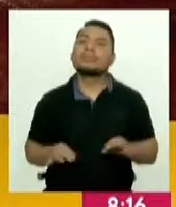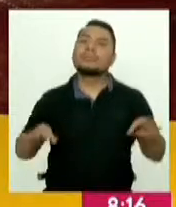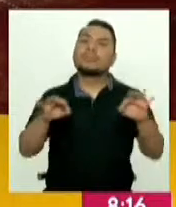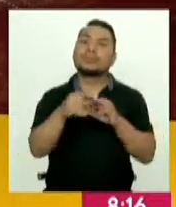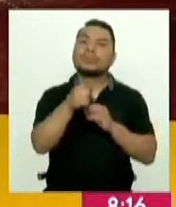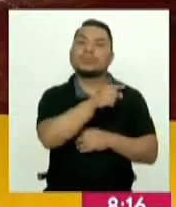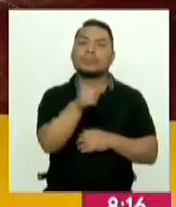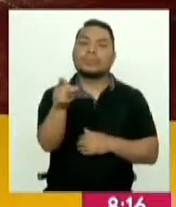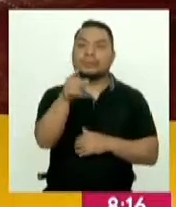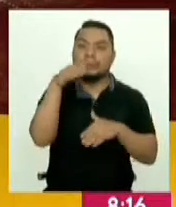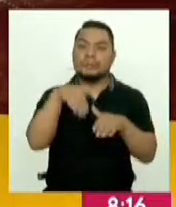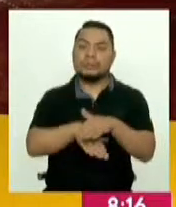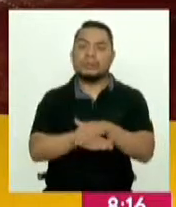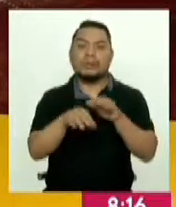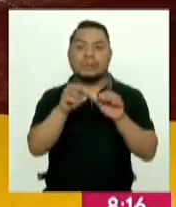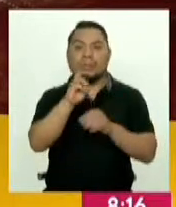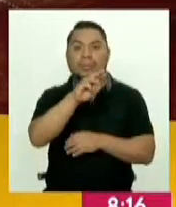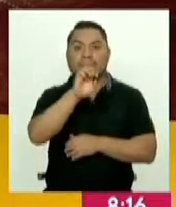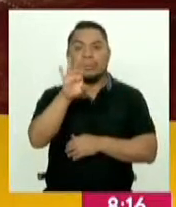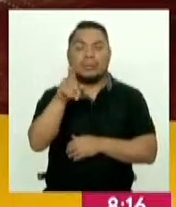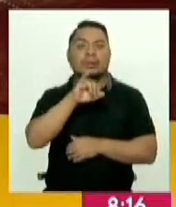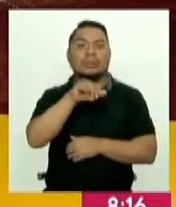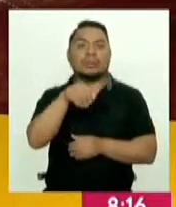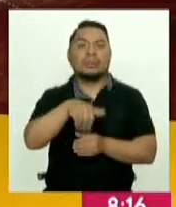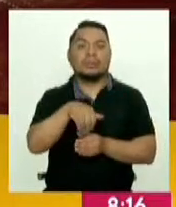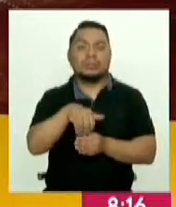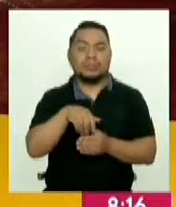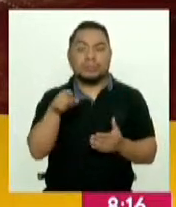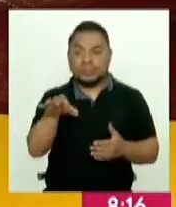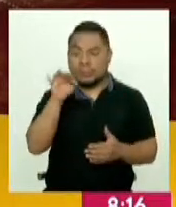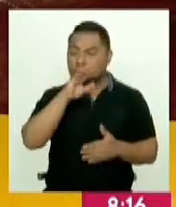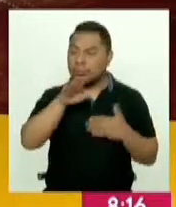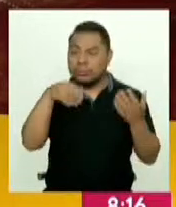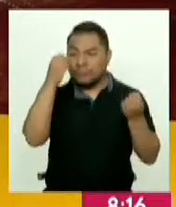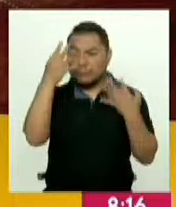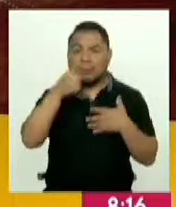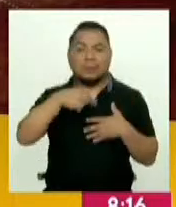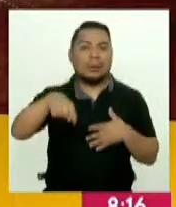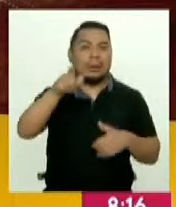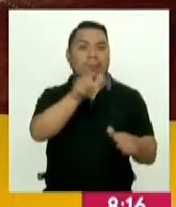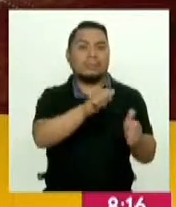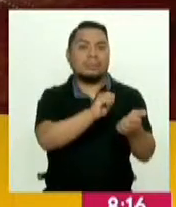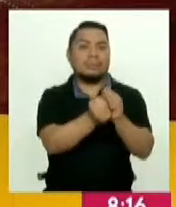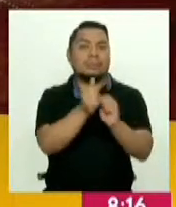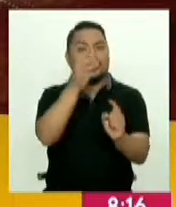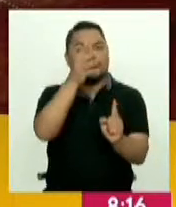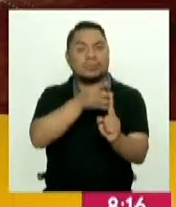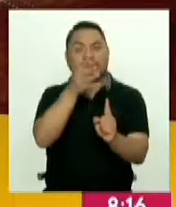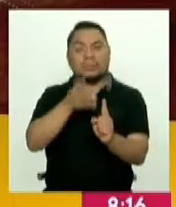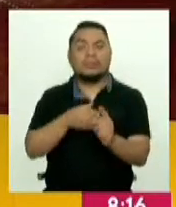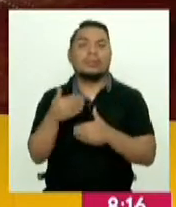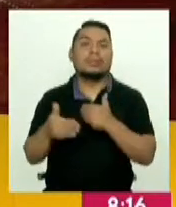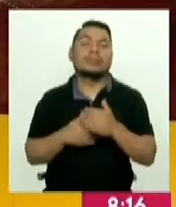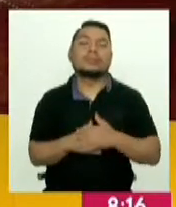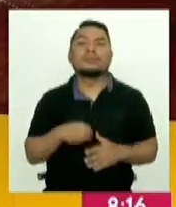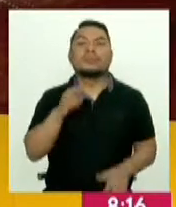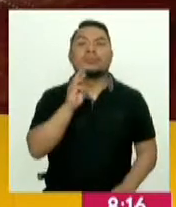Que ustedes ingresen a la página web del Jurado Nacional de Elecciones, donde encuentran toda la información respecto de este nuevo proceso electoral,